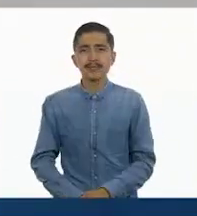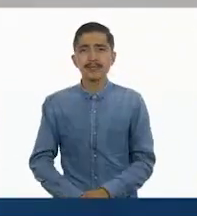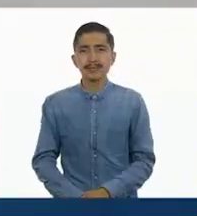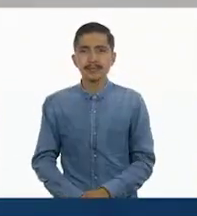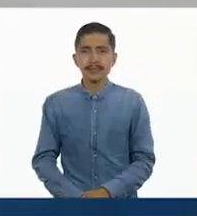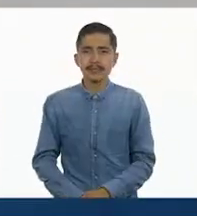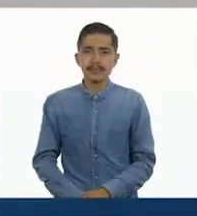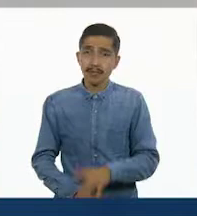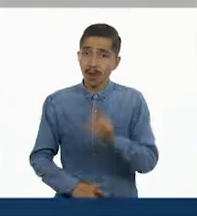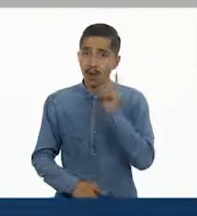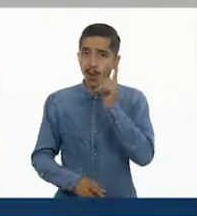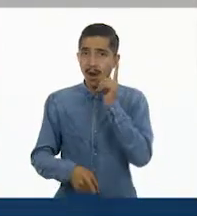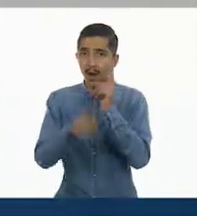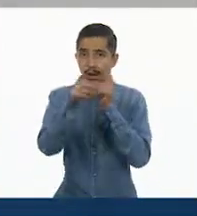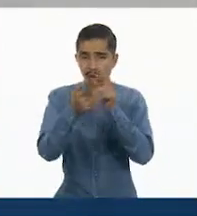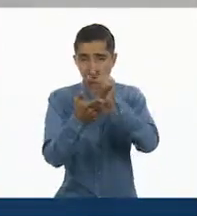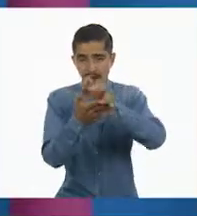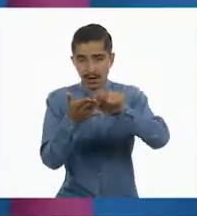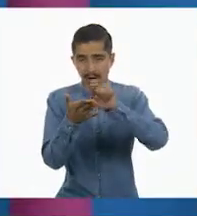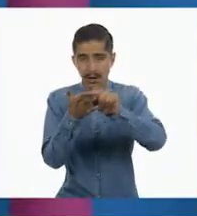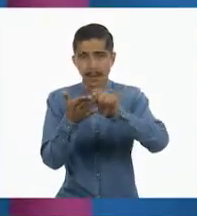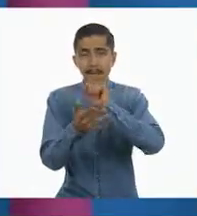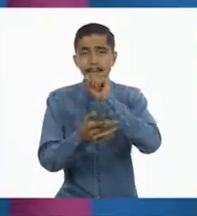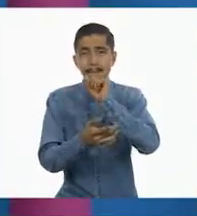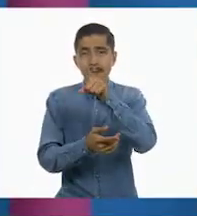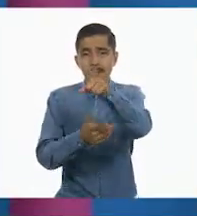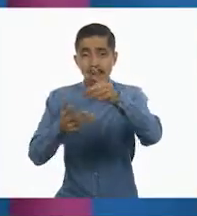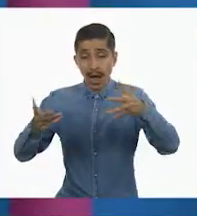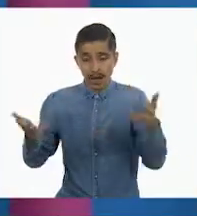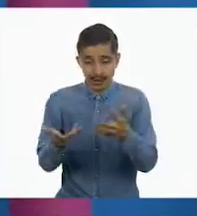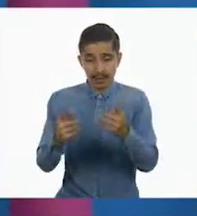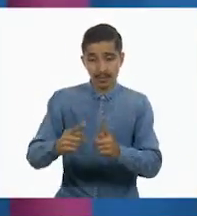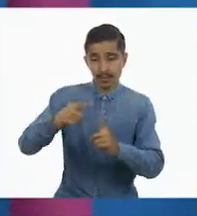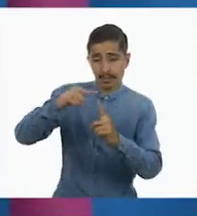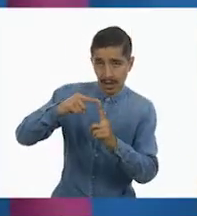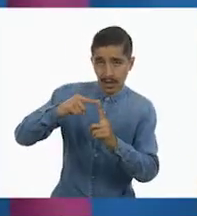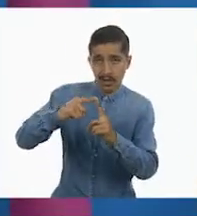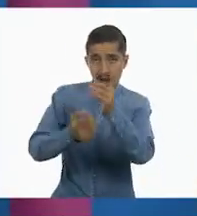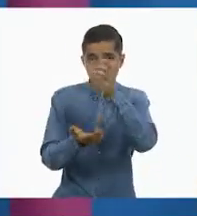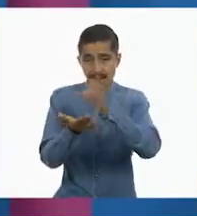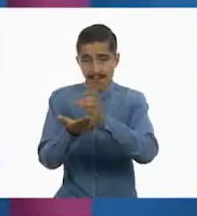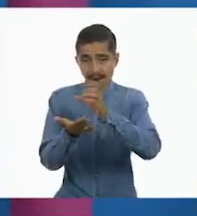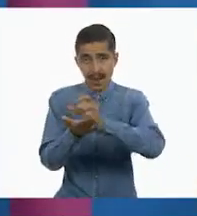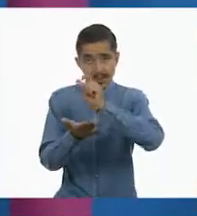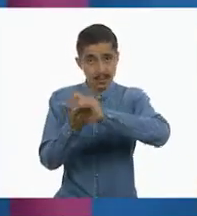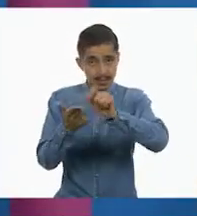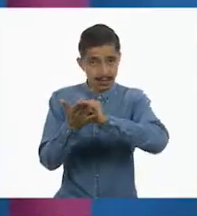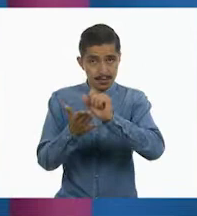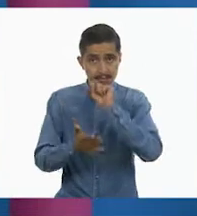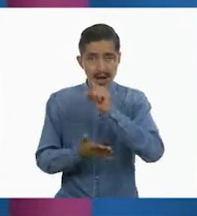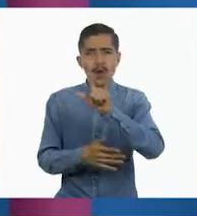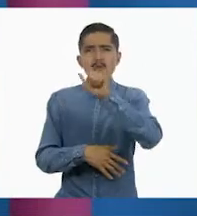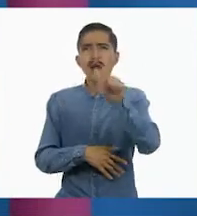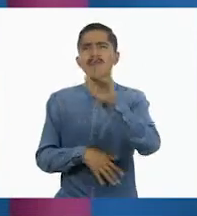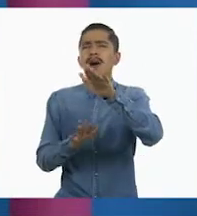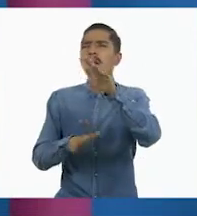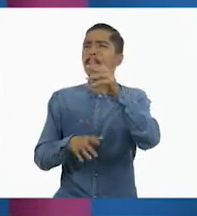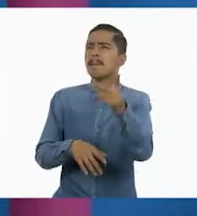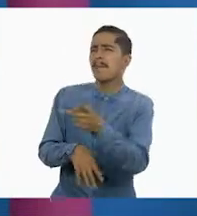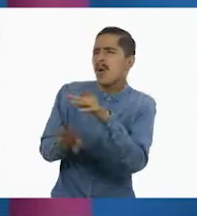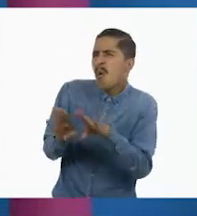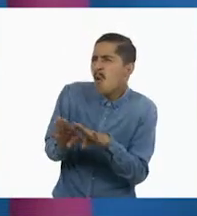Espero que los hayan anotado y que ustedes también hayan hecho las operaciones en su libreta. Porque luego preguntan, ¿cómo